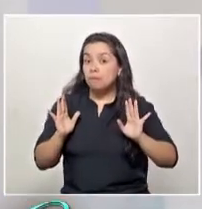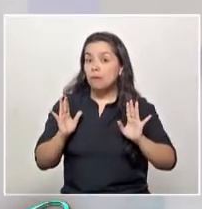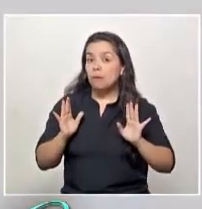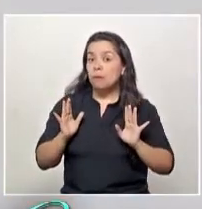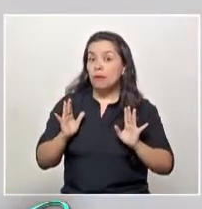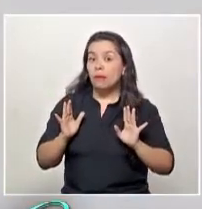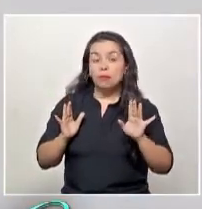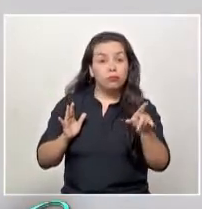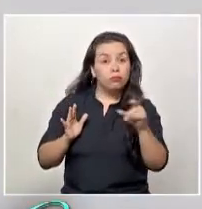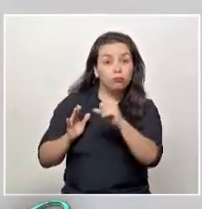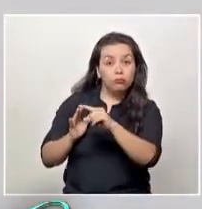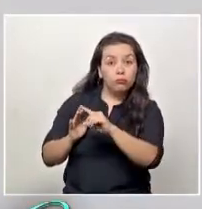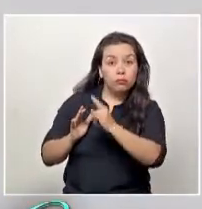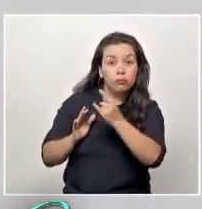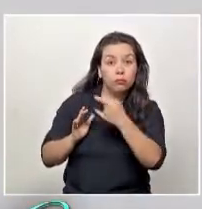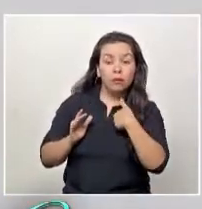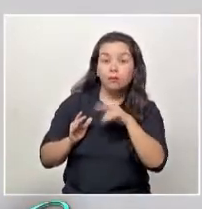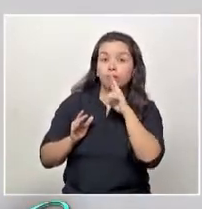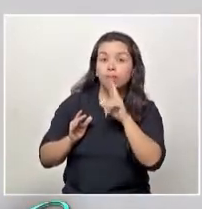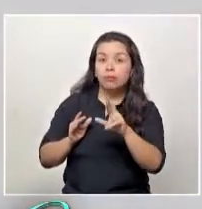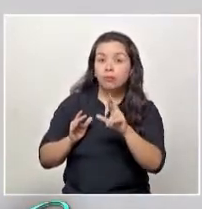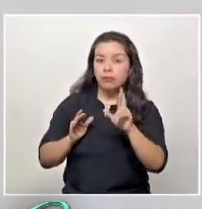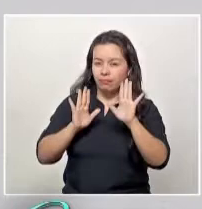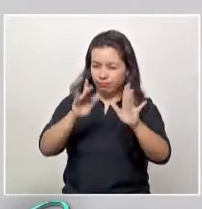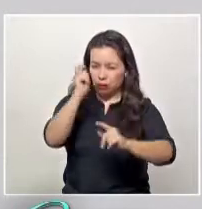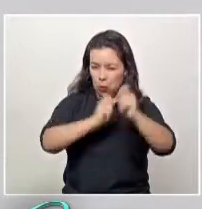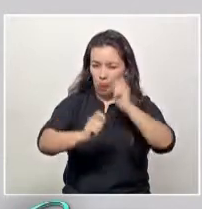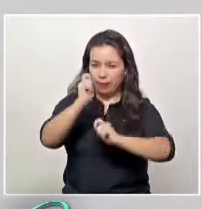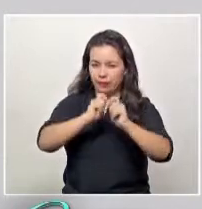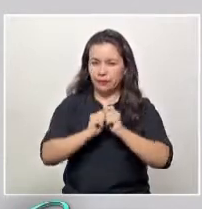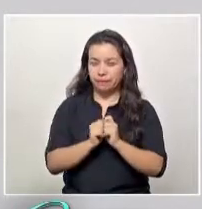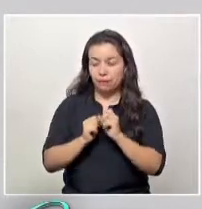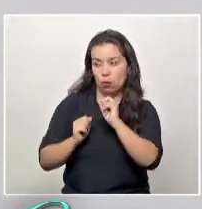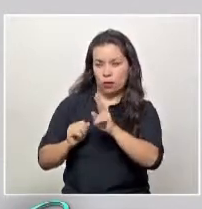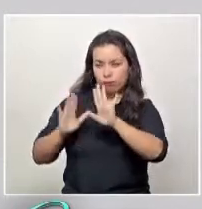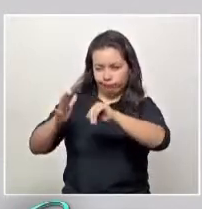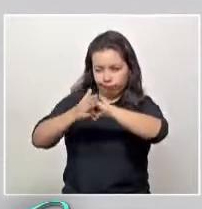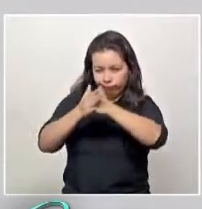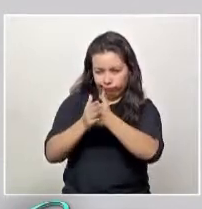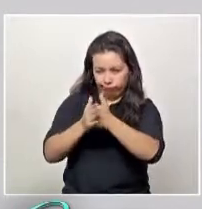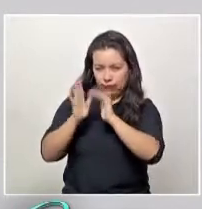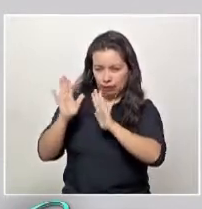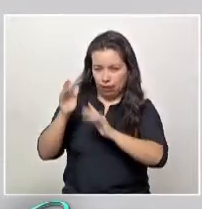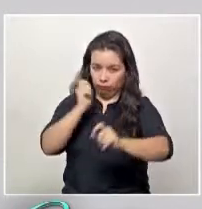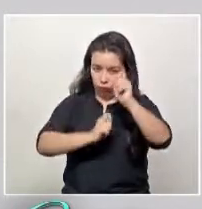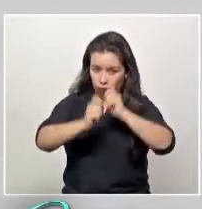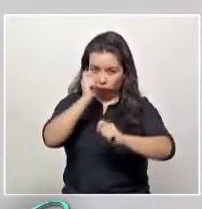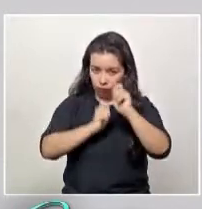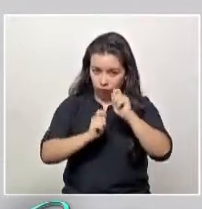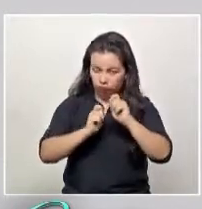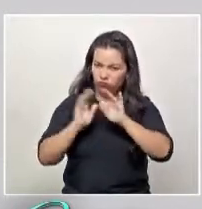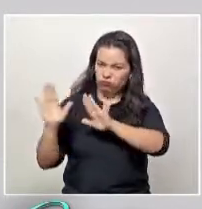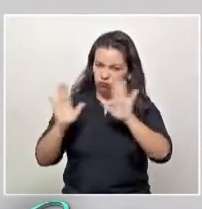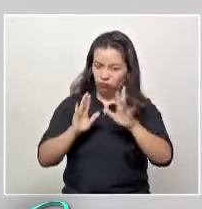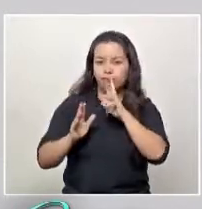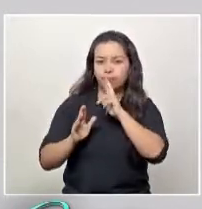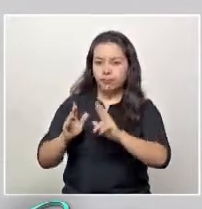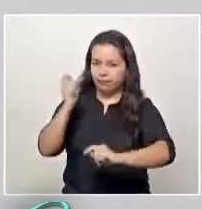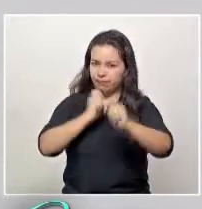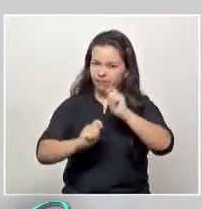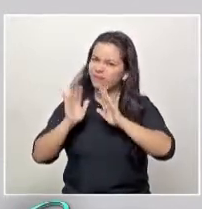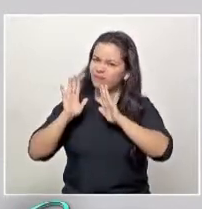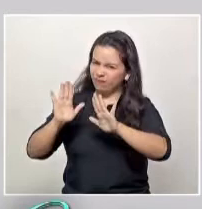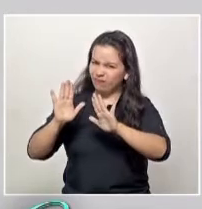alguna pregunta para ella? No. Para que la respuesta sea después de comerciales, ¿sí? Ah, ok. Claudia, también espere, por favor, la respuesta después de estos